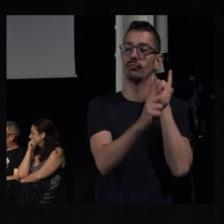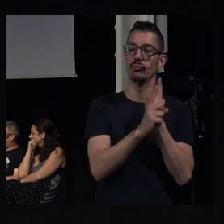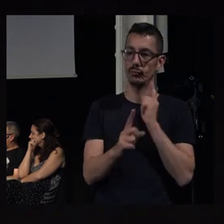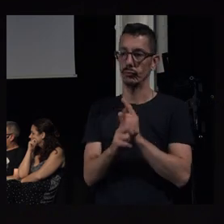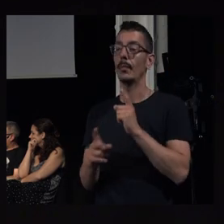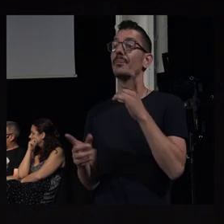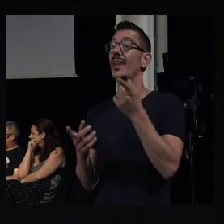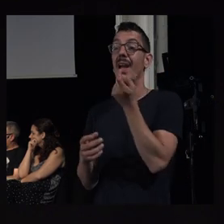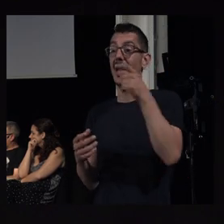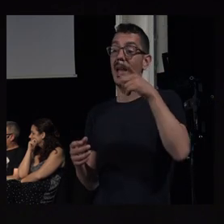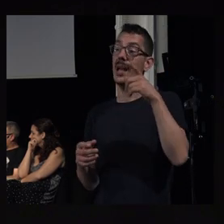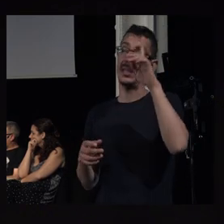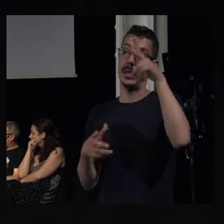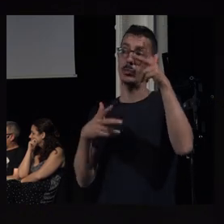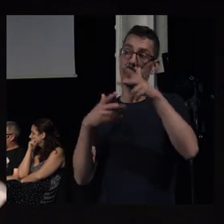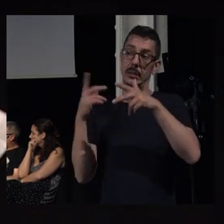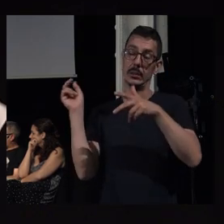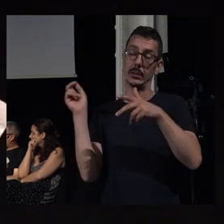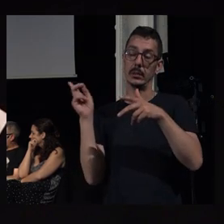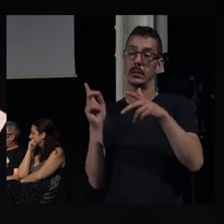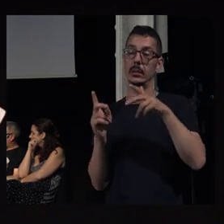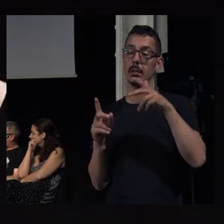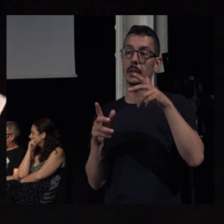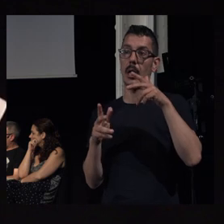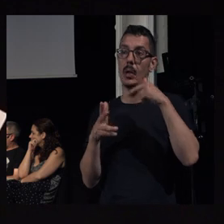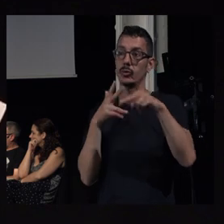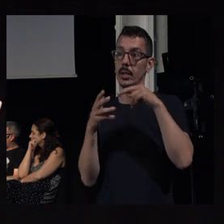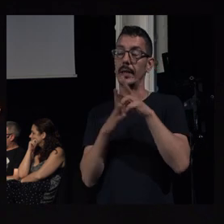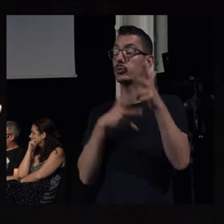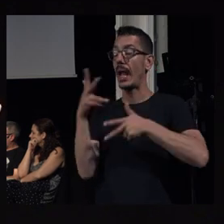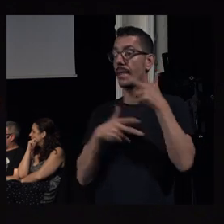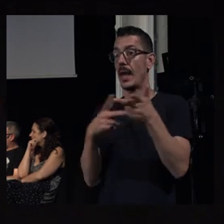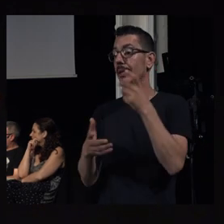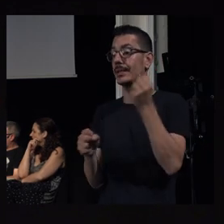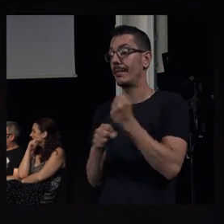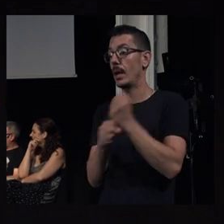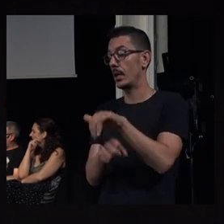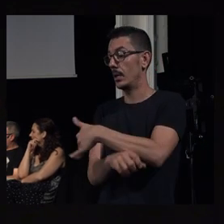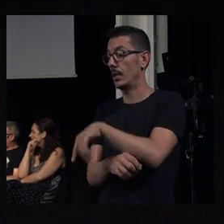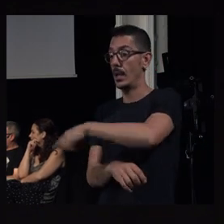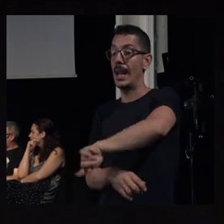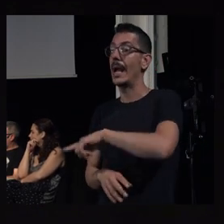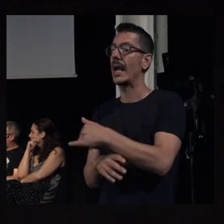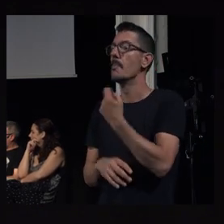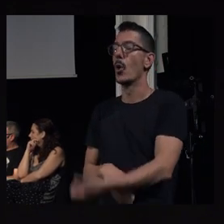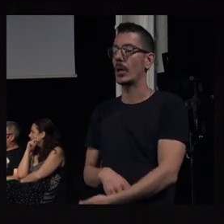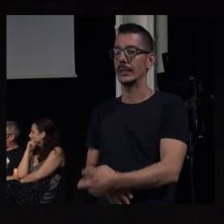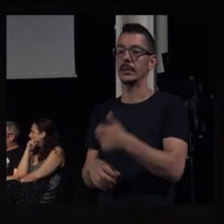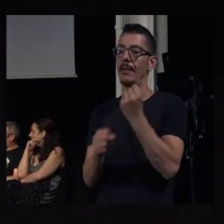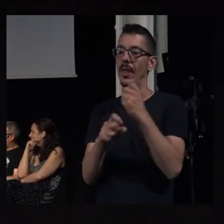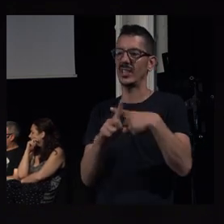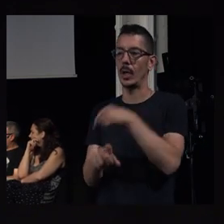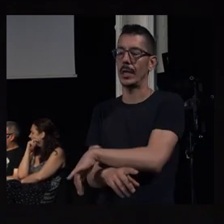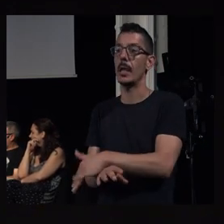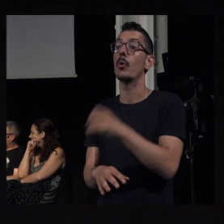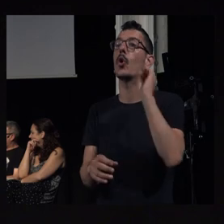sexual en las calles, y entonces me manda con la Policía Municipal. Y yo pienso, yo tenía 27 años, y yo pienso, me la está metiendo doblada. ¿Qué haces